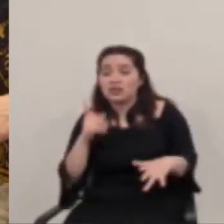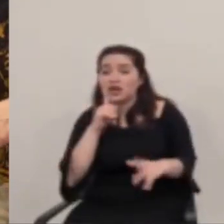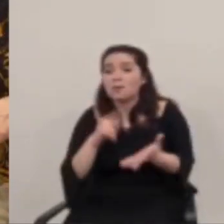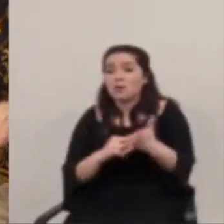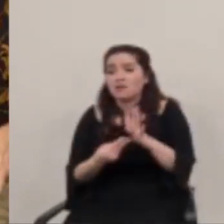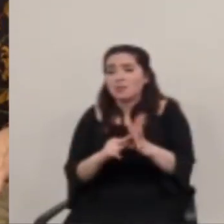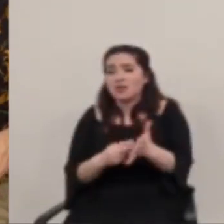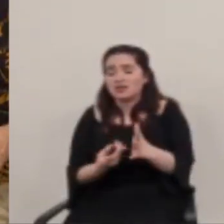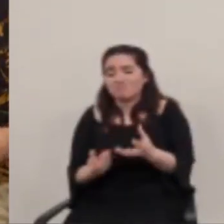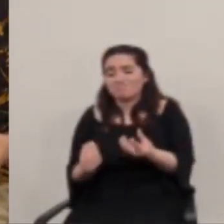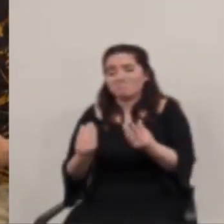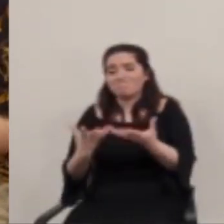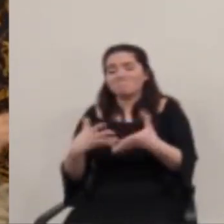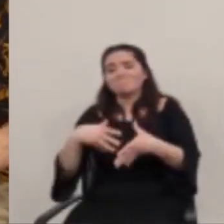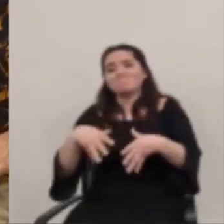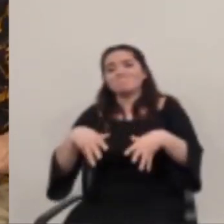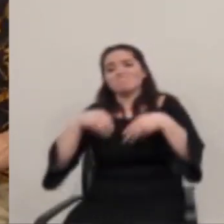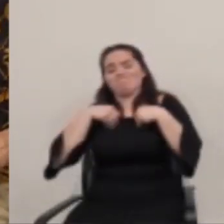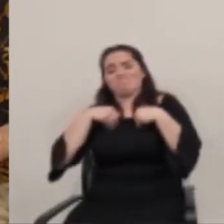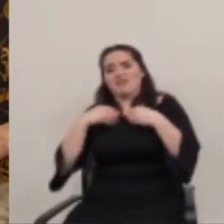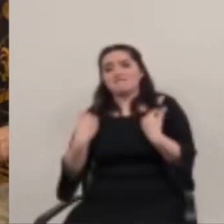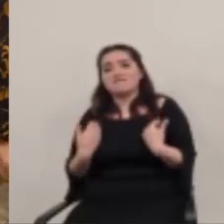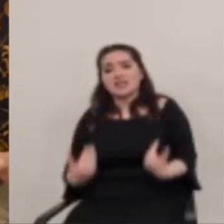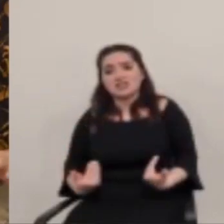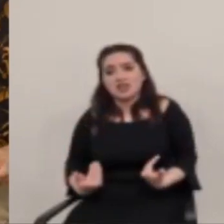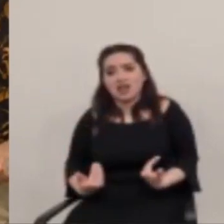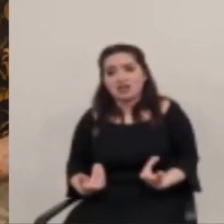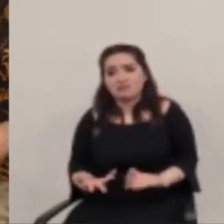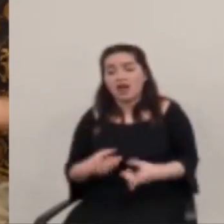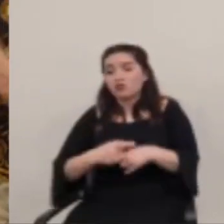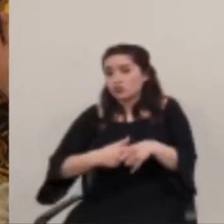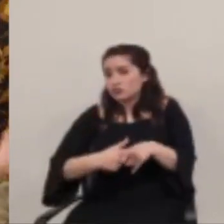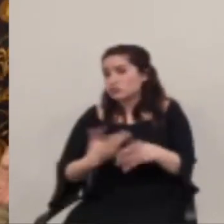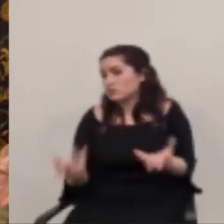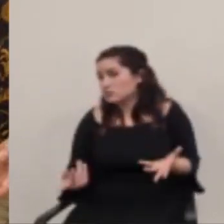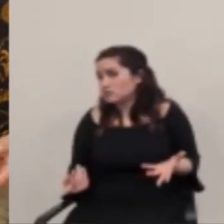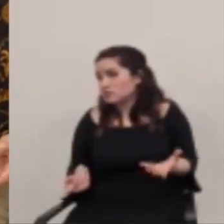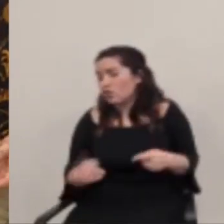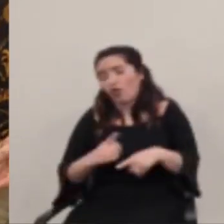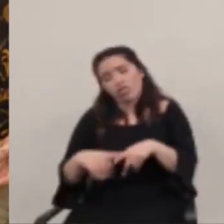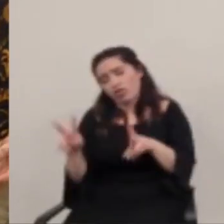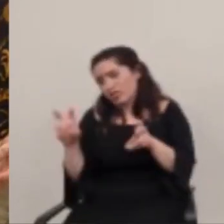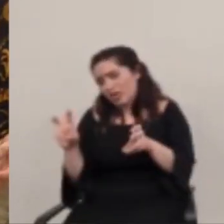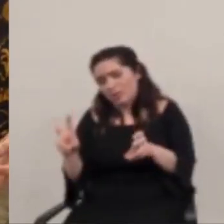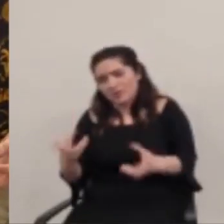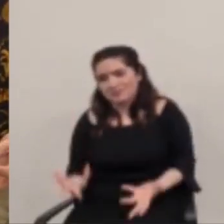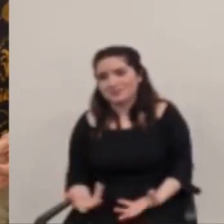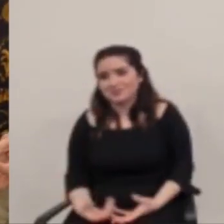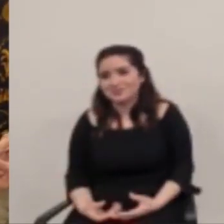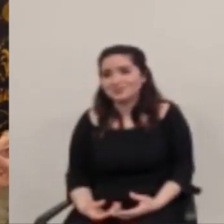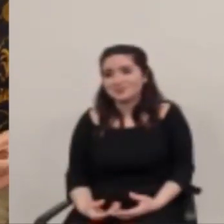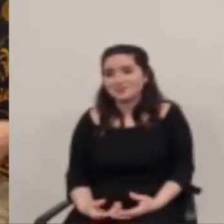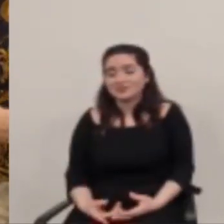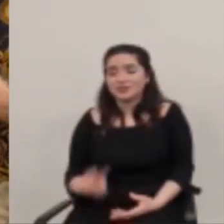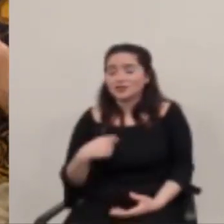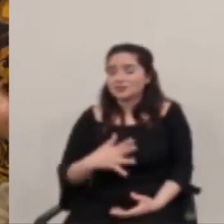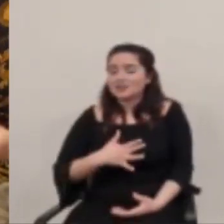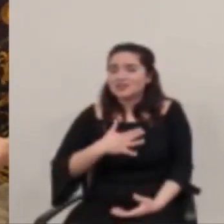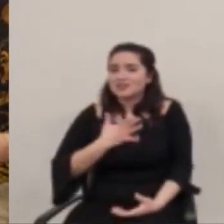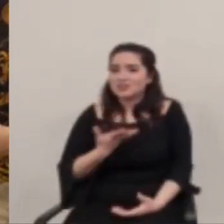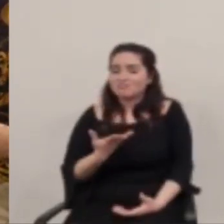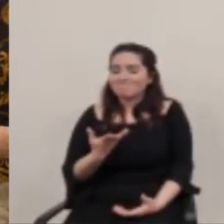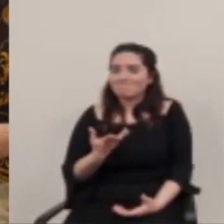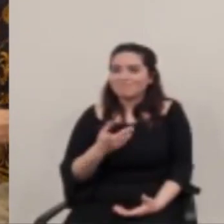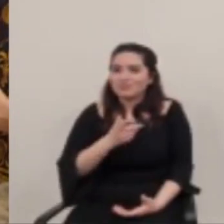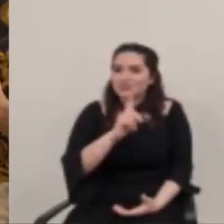la cual fue adquirida de manera física a partir de este abuso u otras temáticas. Entonces siento yo irresponsable